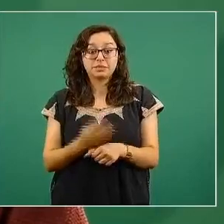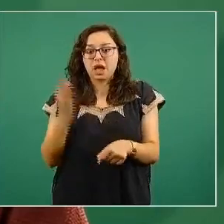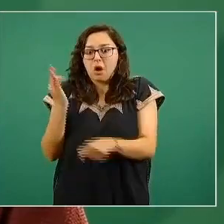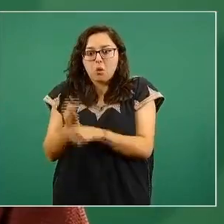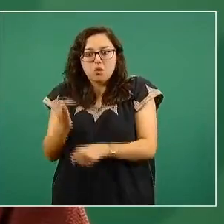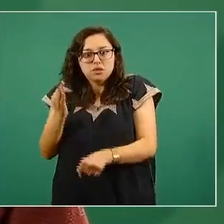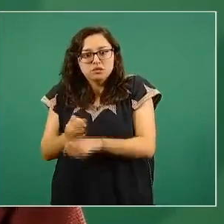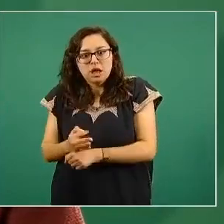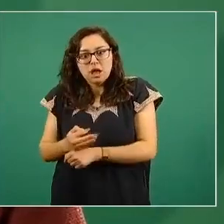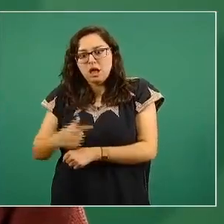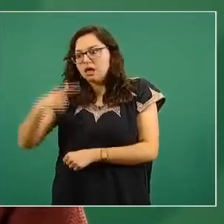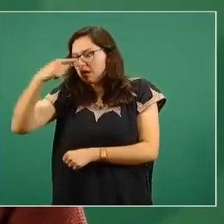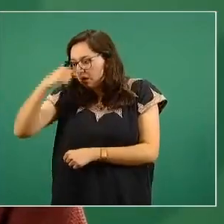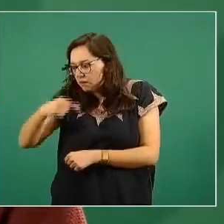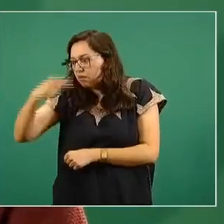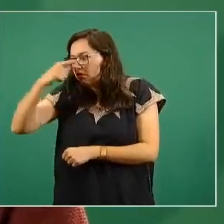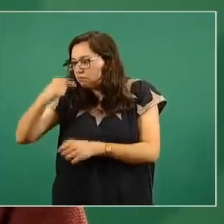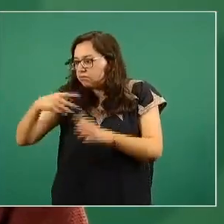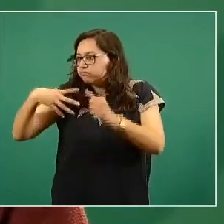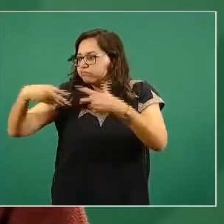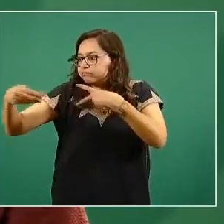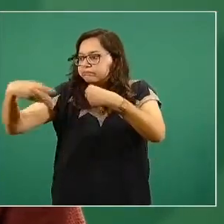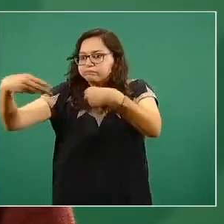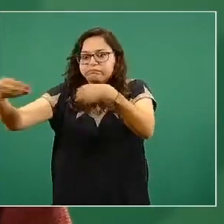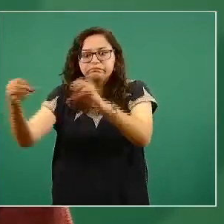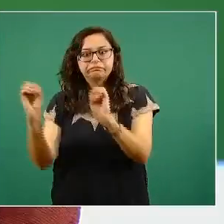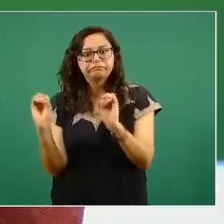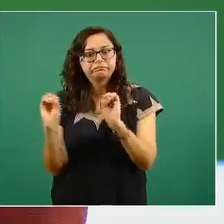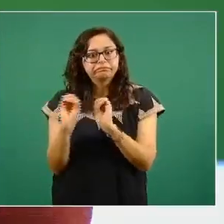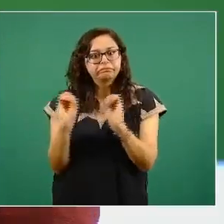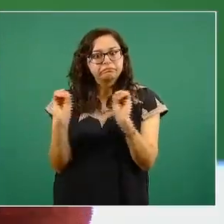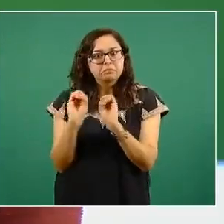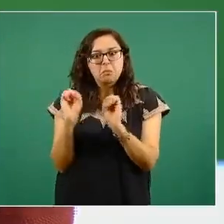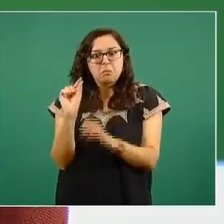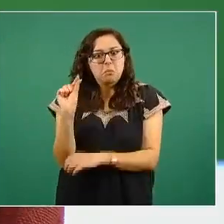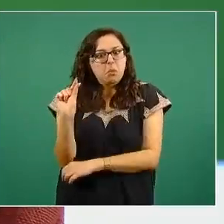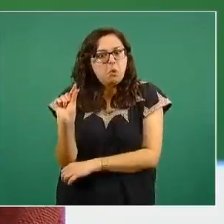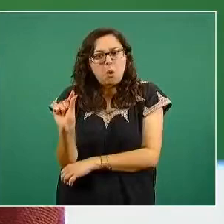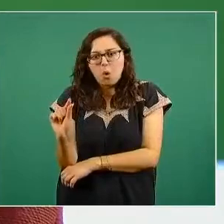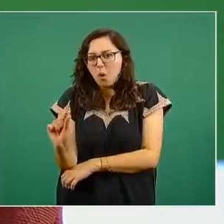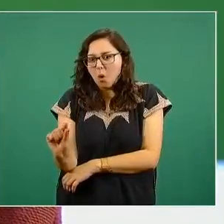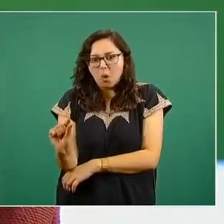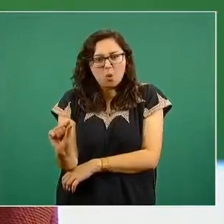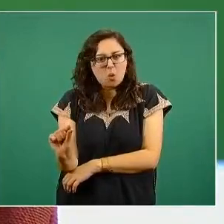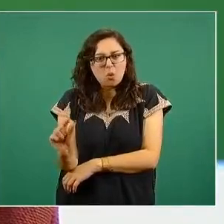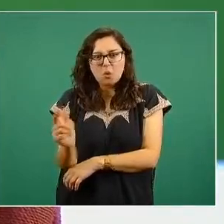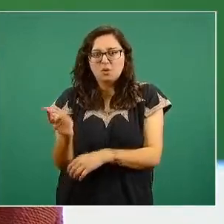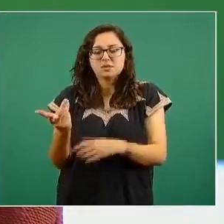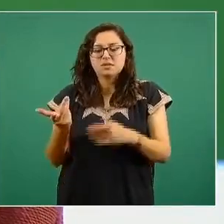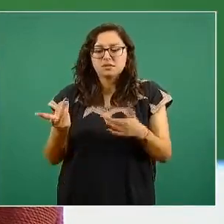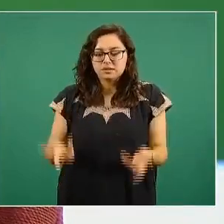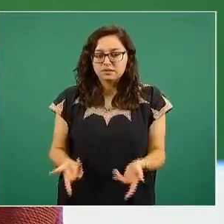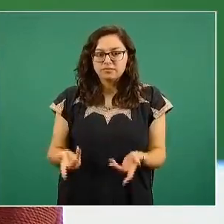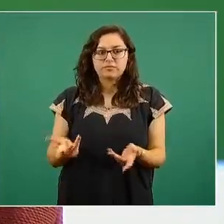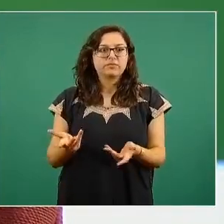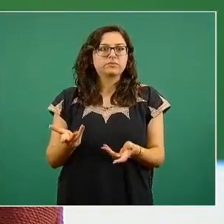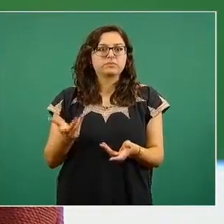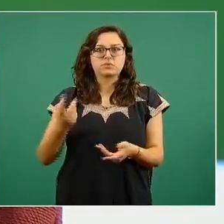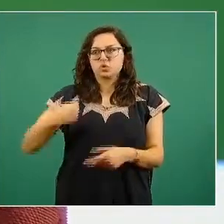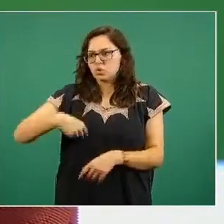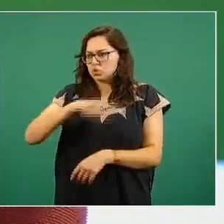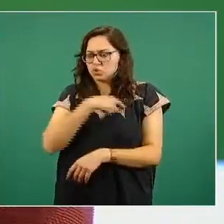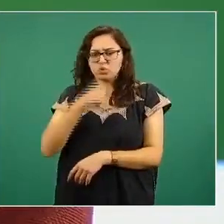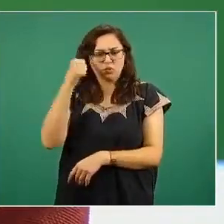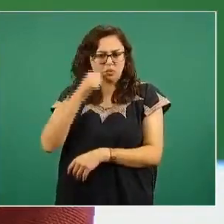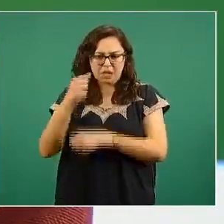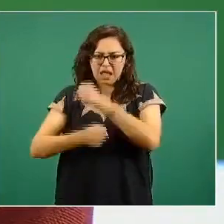influenza. Prácticamente no hay influenza. Hemos tenido una vigilancia que convencionalmente para finales de